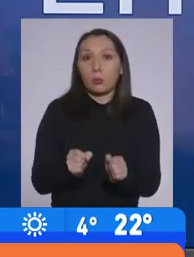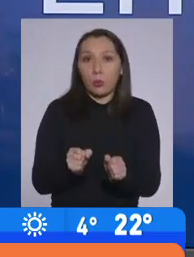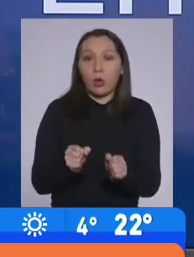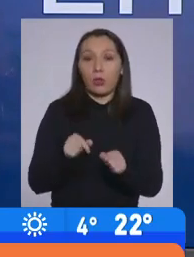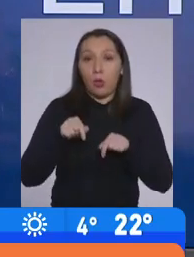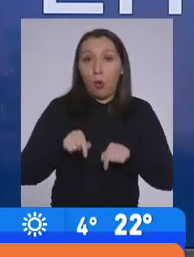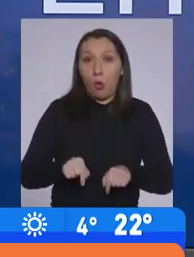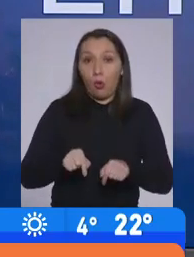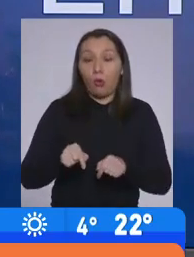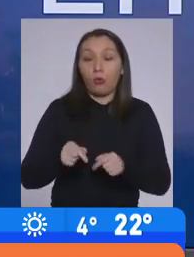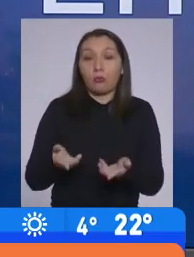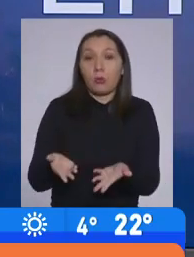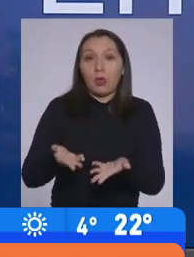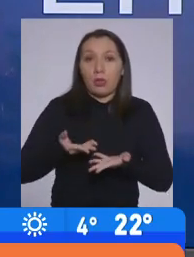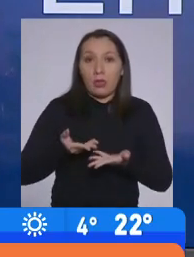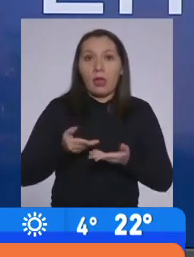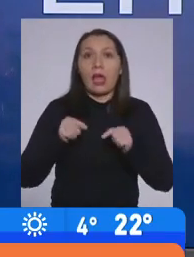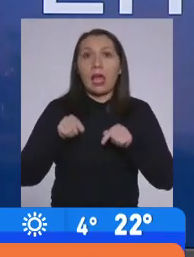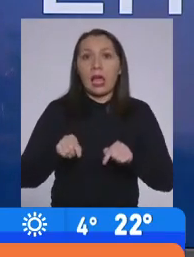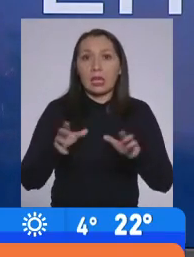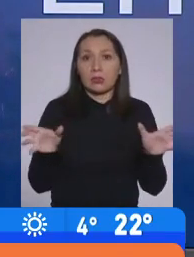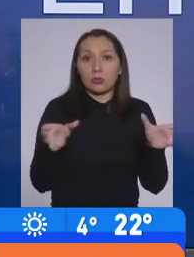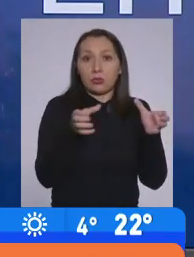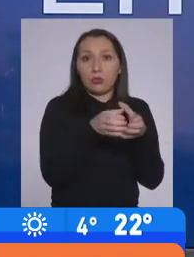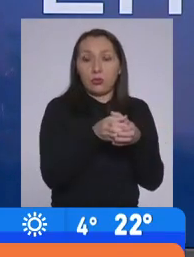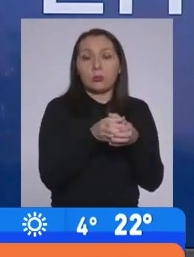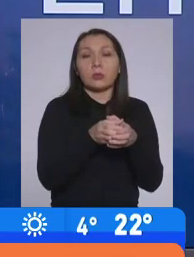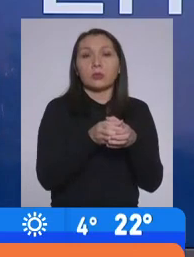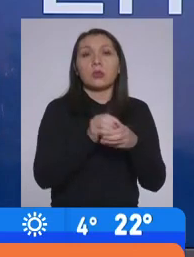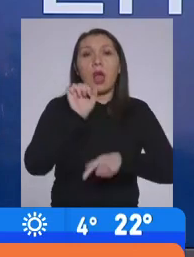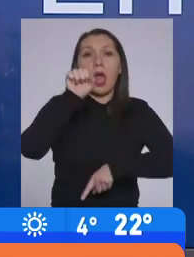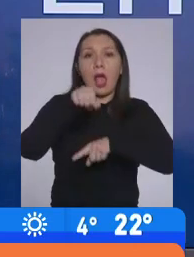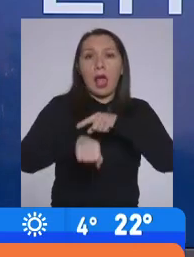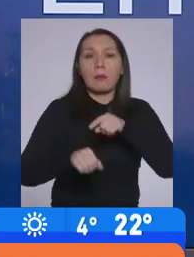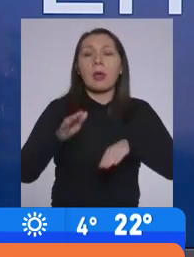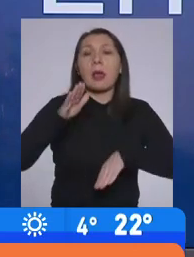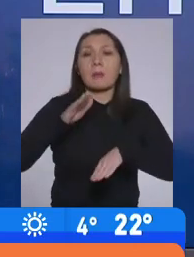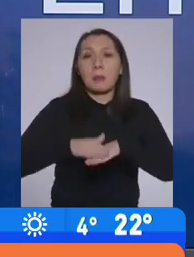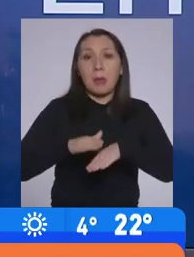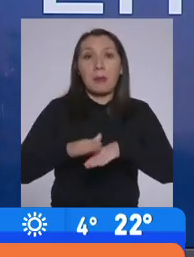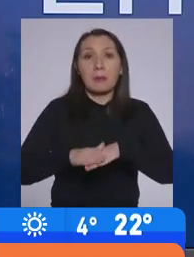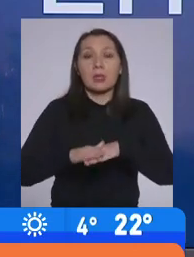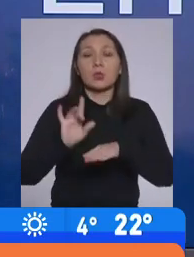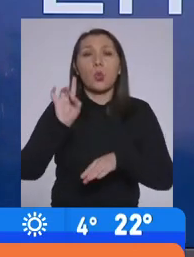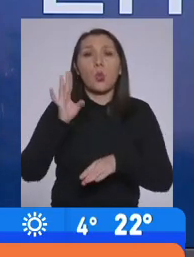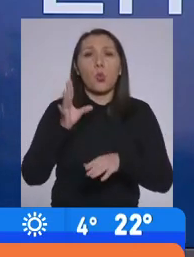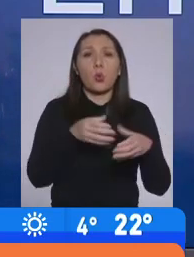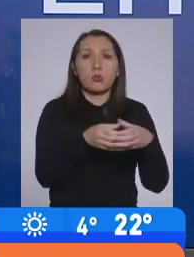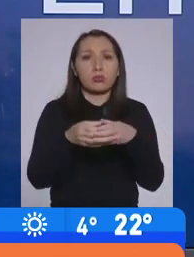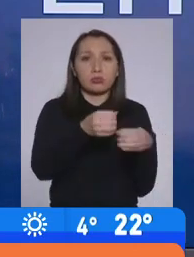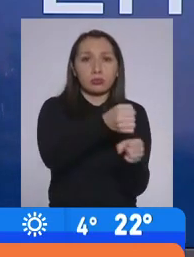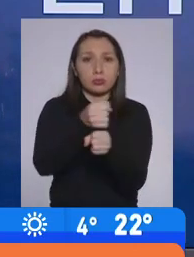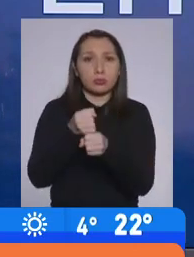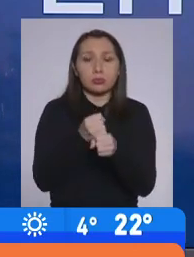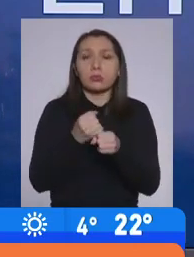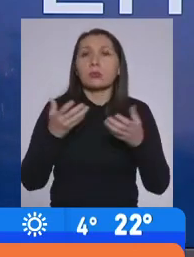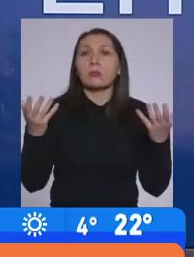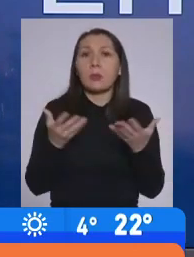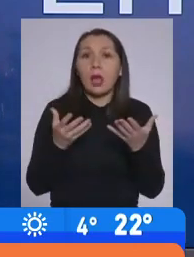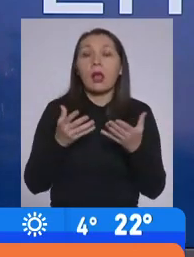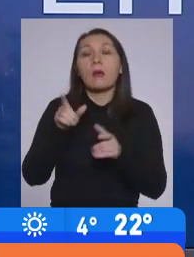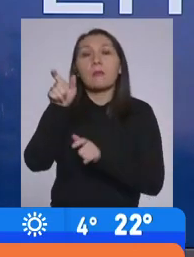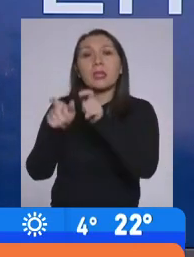que hoy nos brinda esta comisión donde se aprueba el permiso el permiso único colectivo para